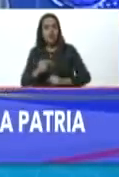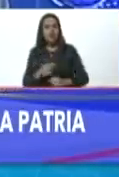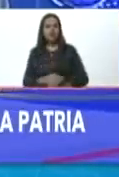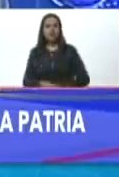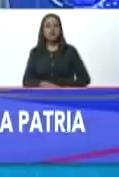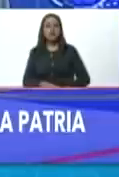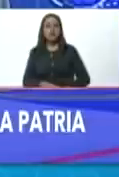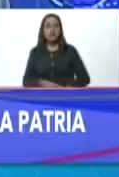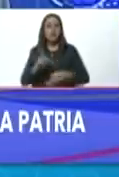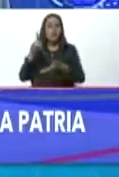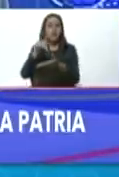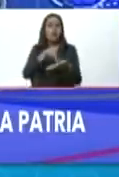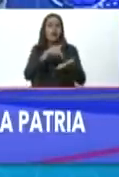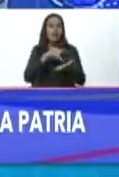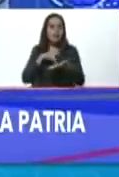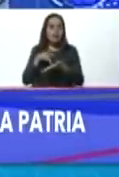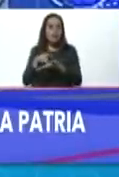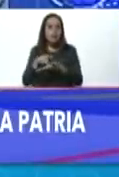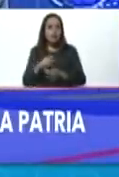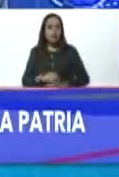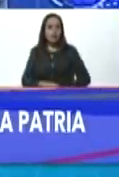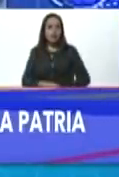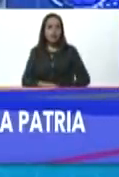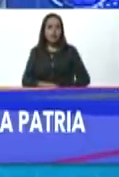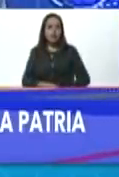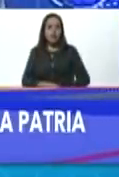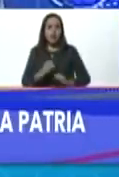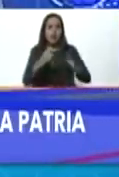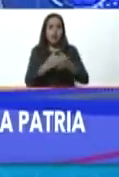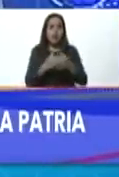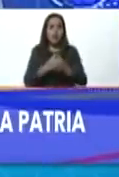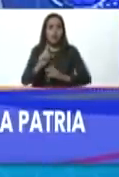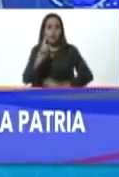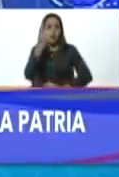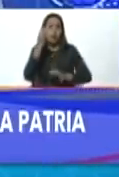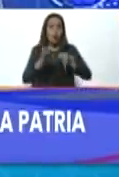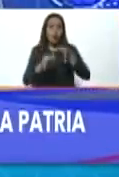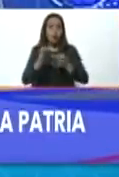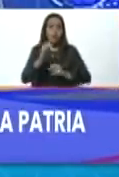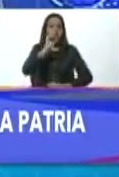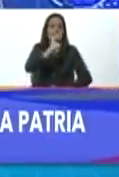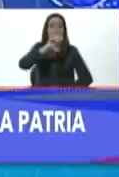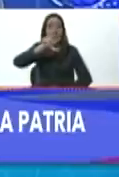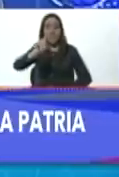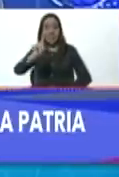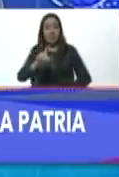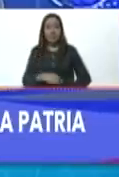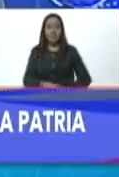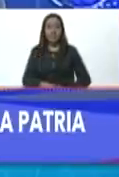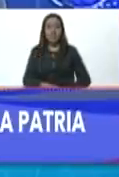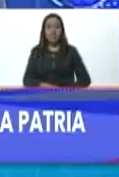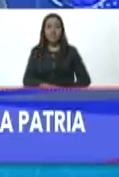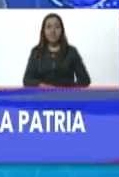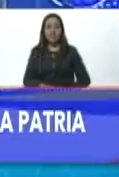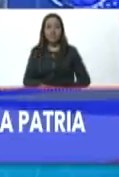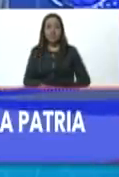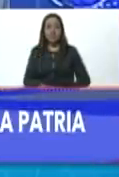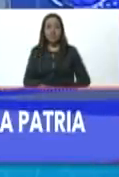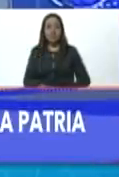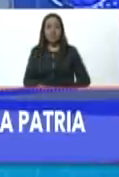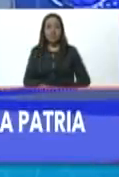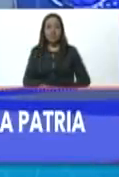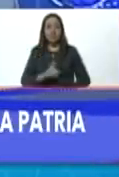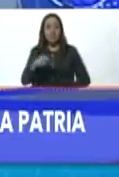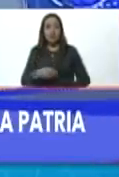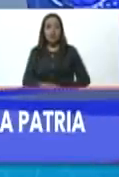representados Voluntad Popular, Primera Justicia, Acción Democrática, y el partido